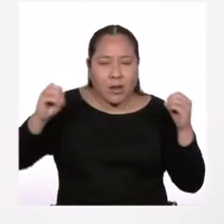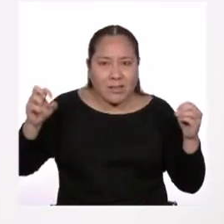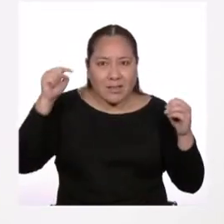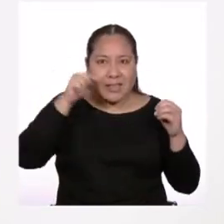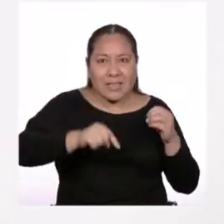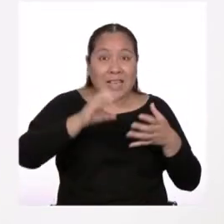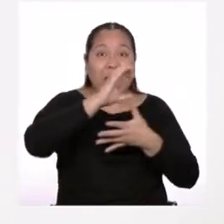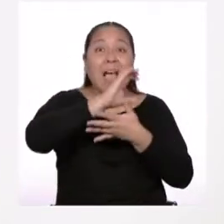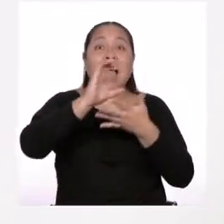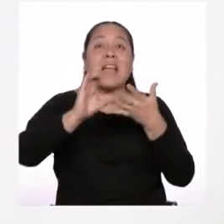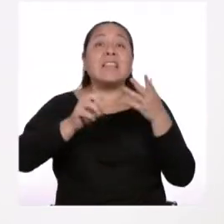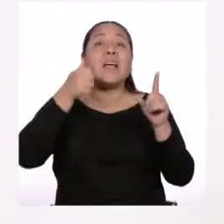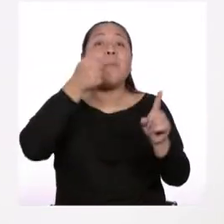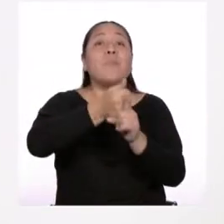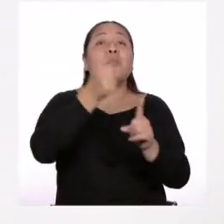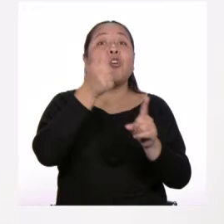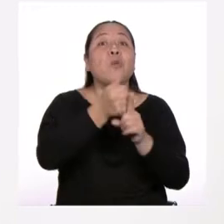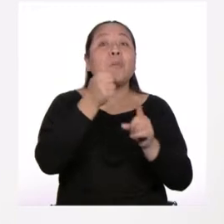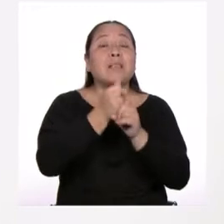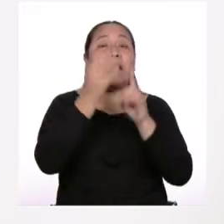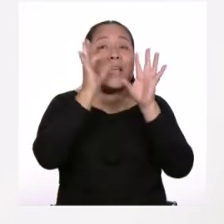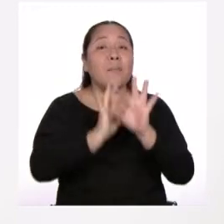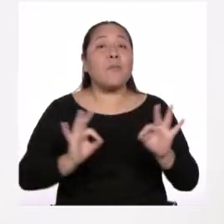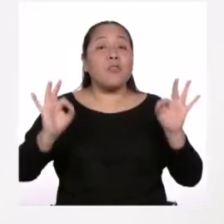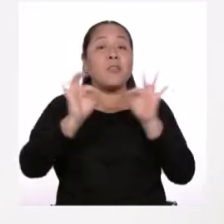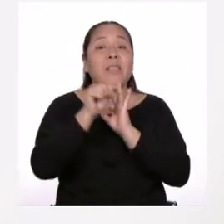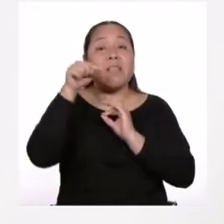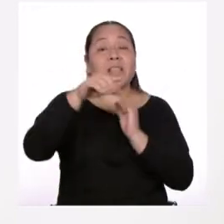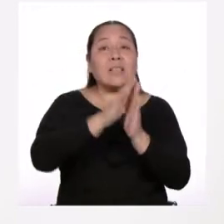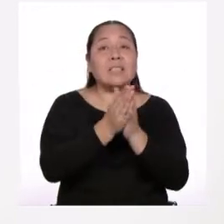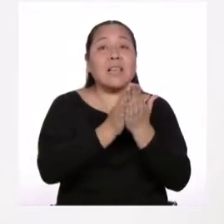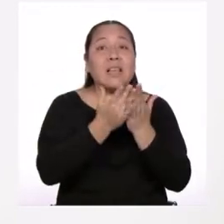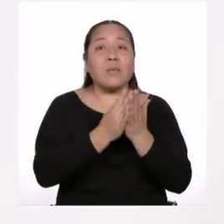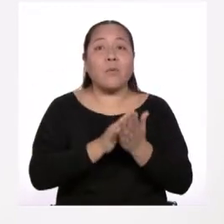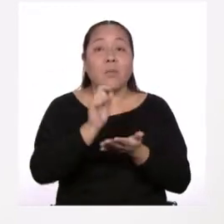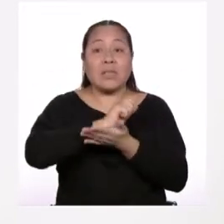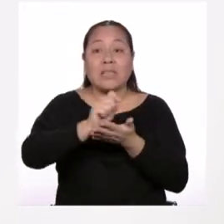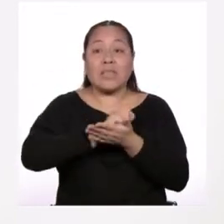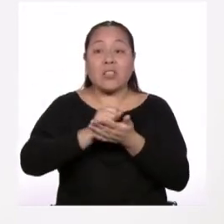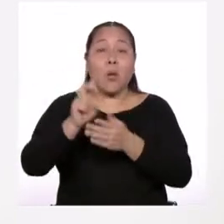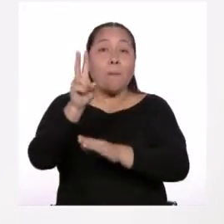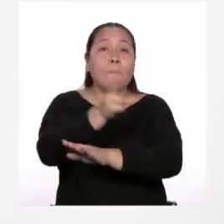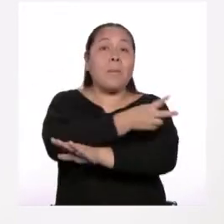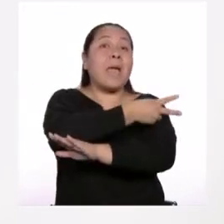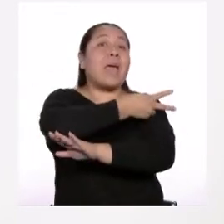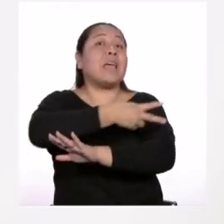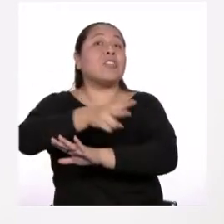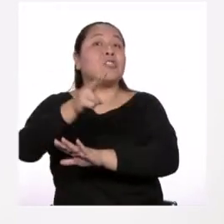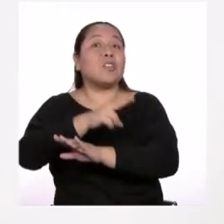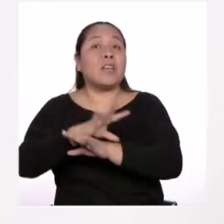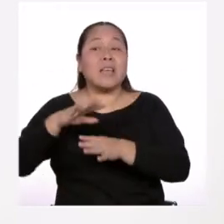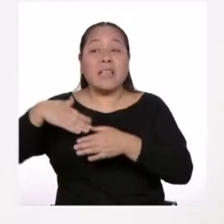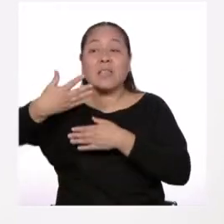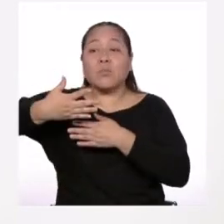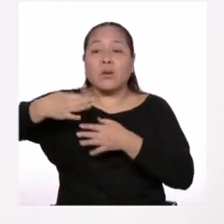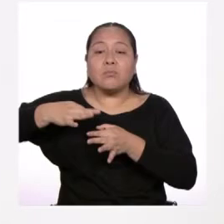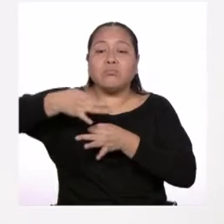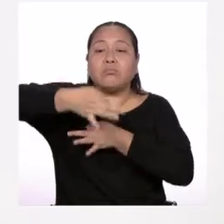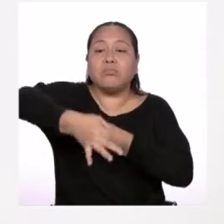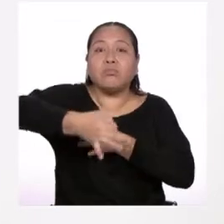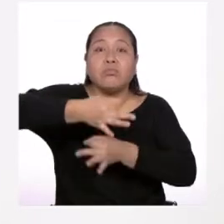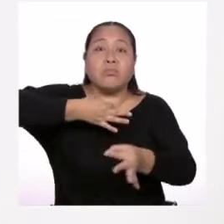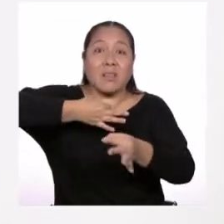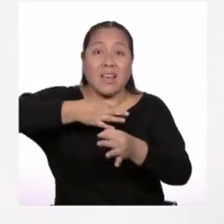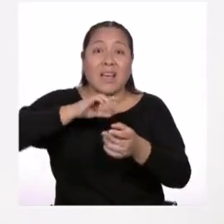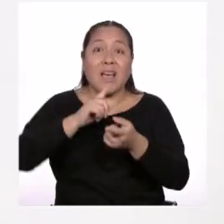las características más resaltantes de esta obra. Y es que fue escrita en verso y luego adaptada a prosa, ya que lo que